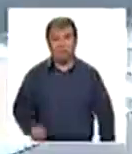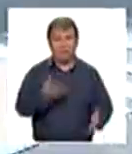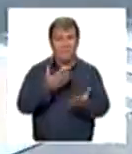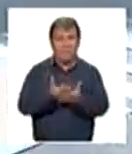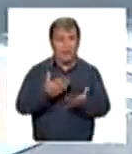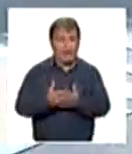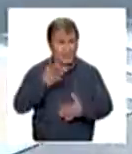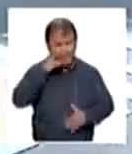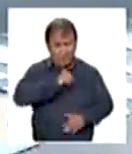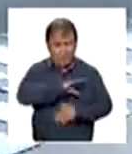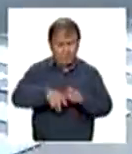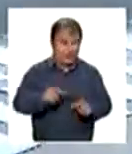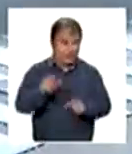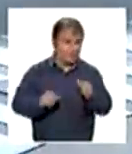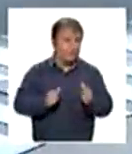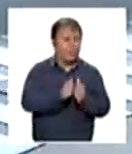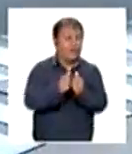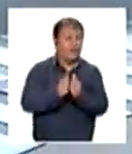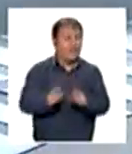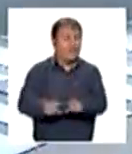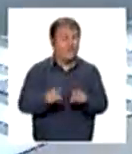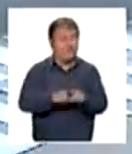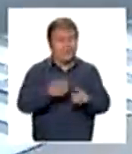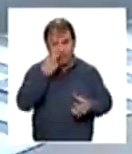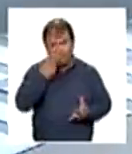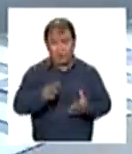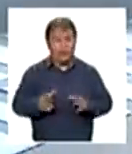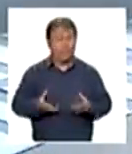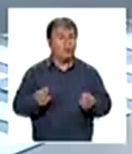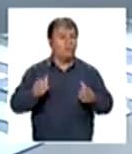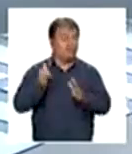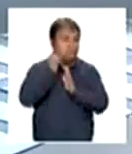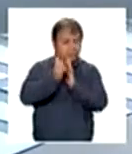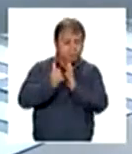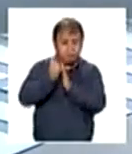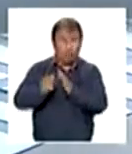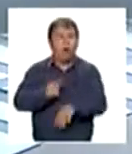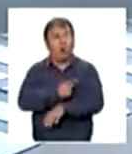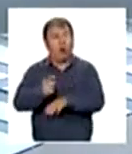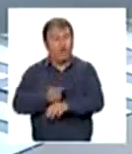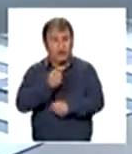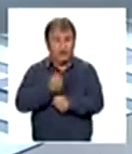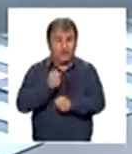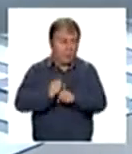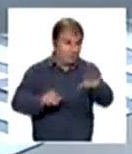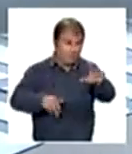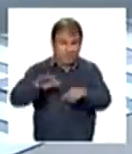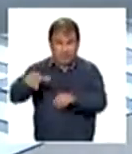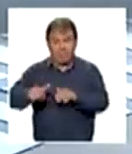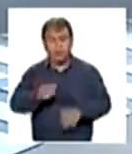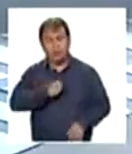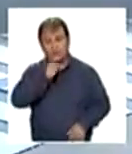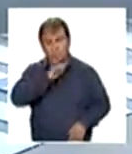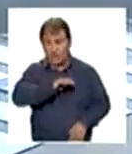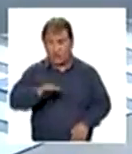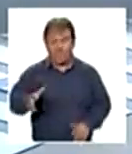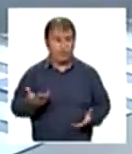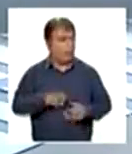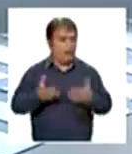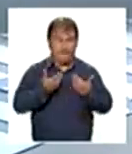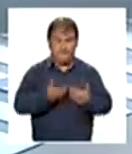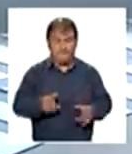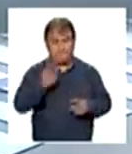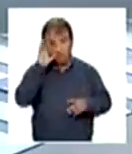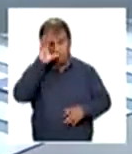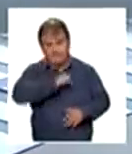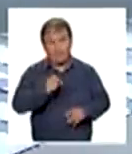lindo, Mari. Toda la gente que te acompaña. Y hemos visto también la cantidad de producción, horas de trabajo y convocatoria que ha tenido Yo Soy Kids. Así que imperdible a partir de este